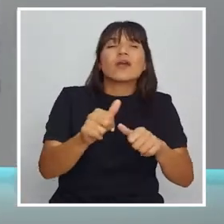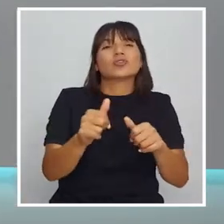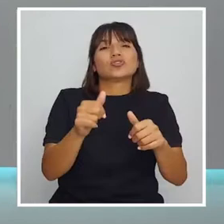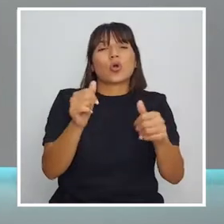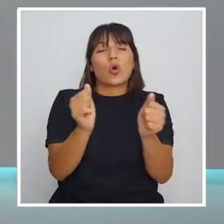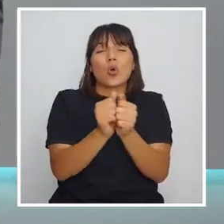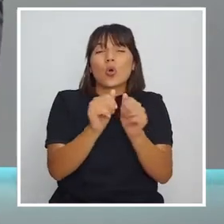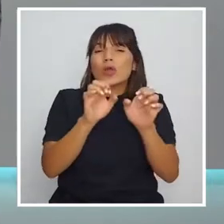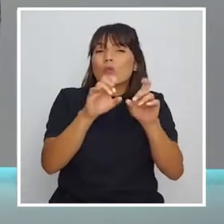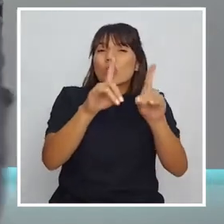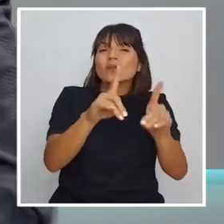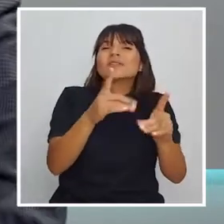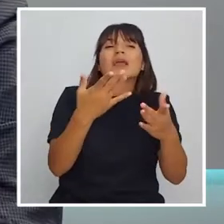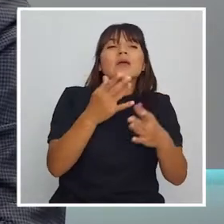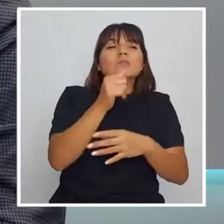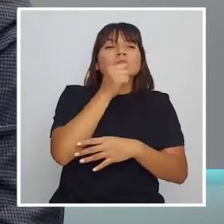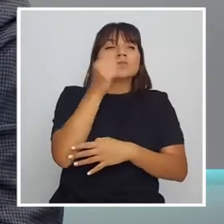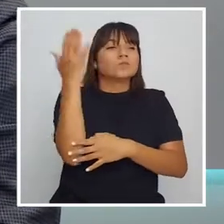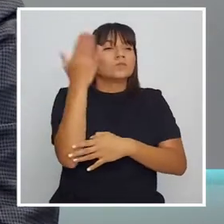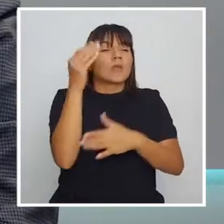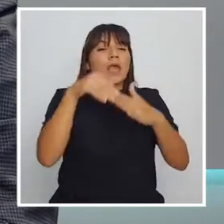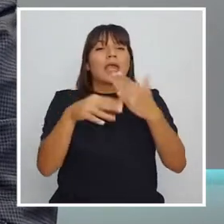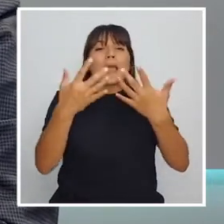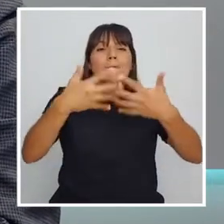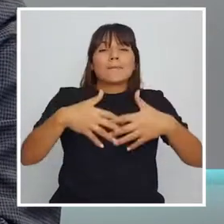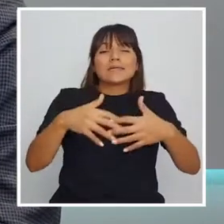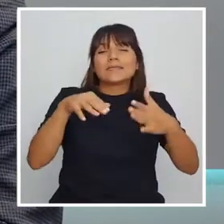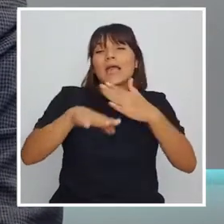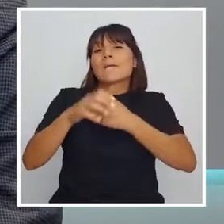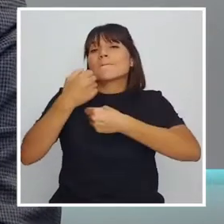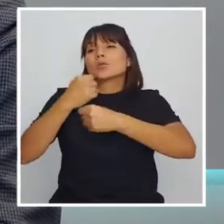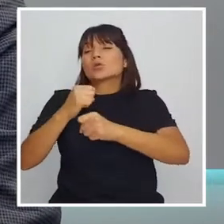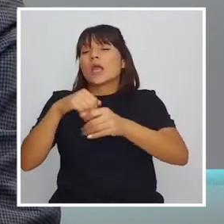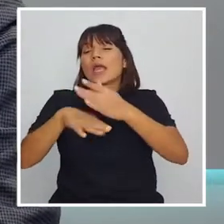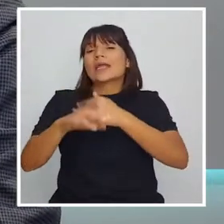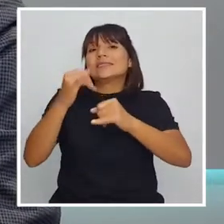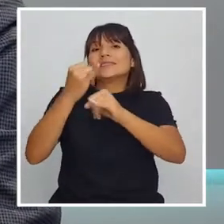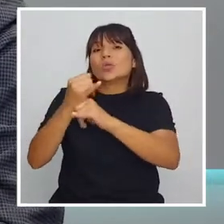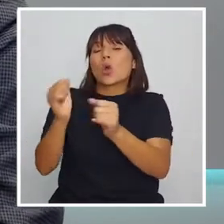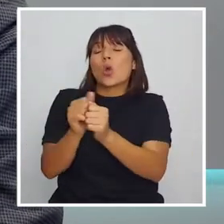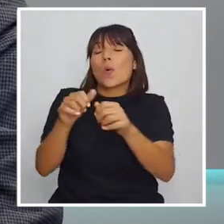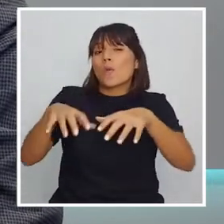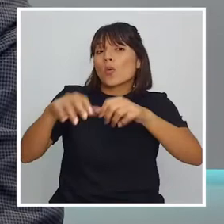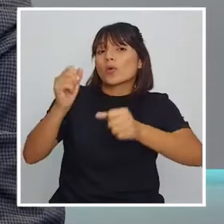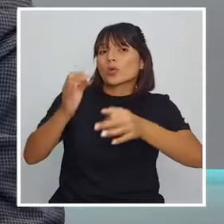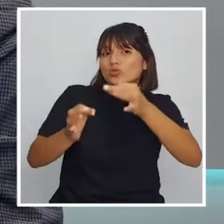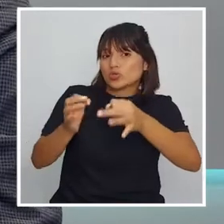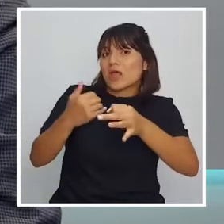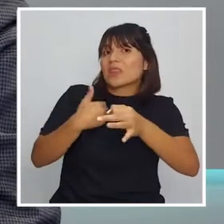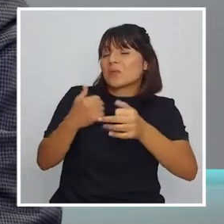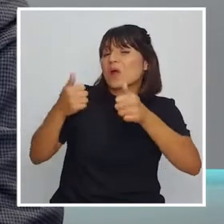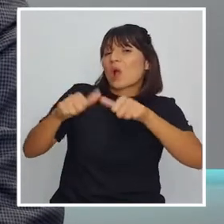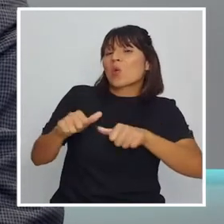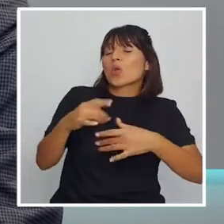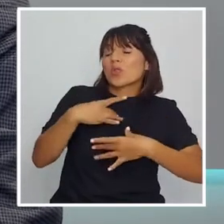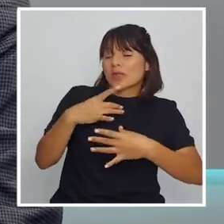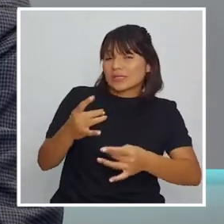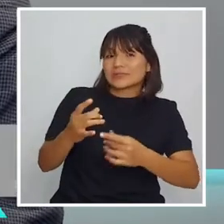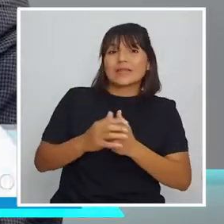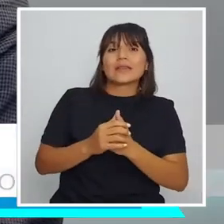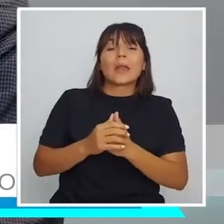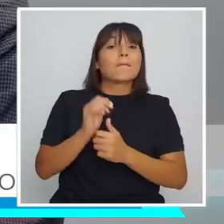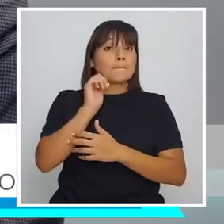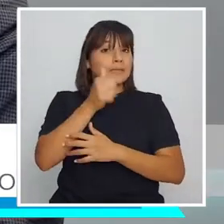las municipalidades, instituciones, con el Poder Judicial. Tenemos un convenio muy interesante. Mañana tenemos la firma